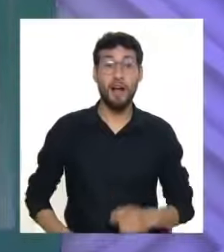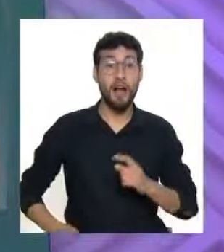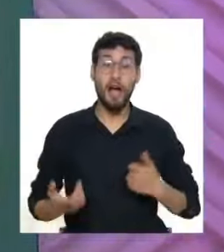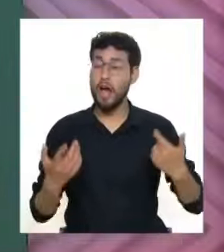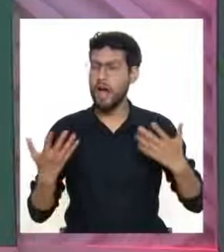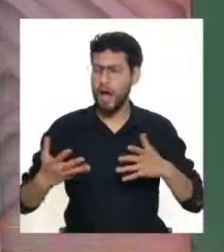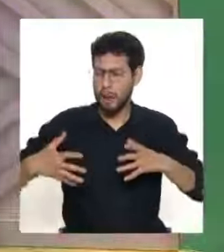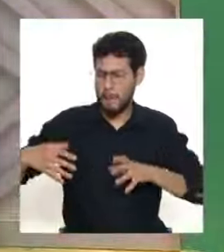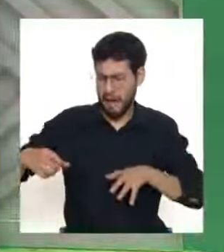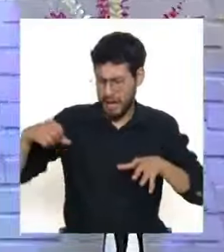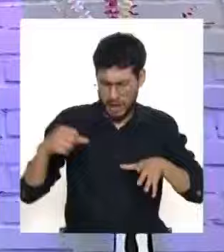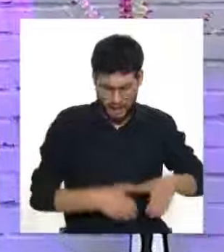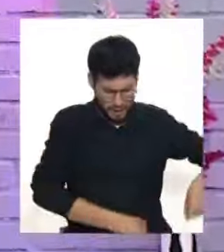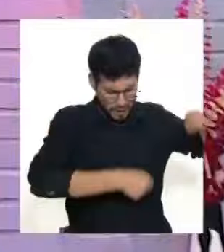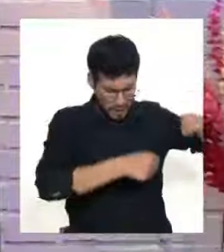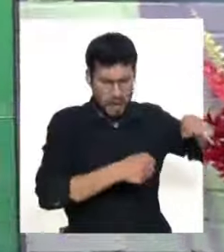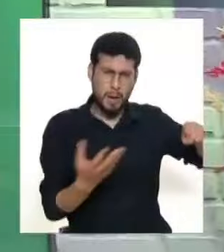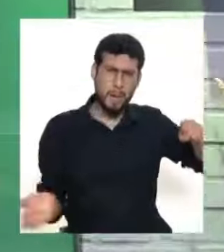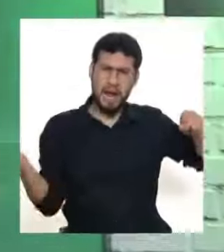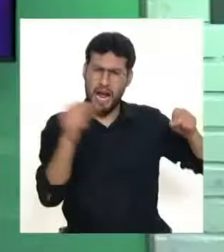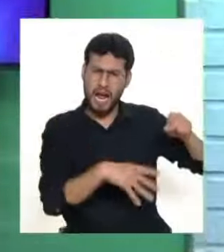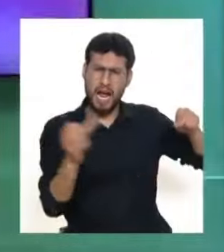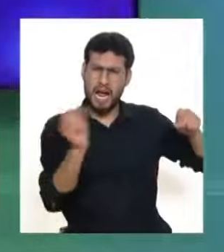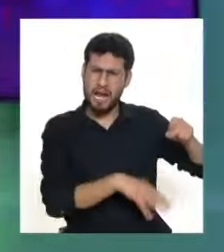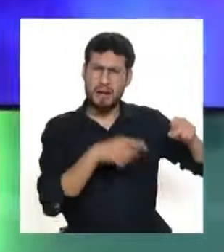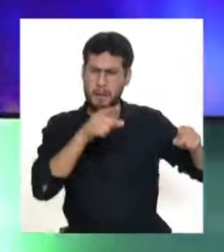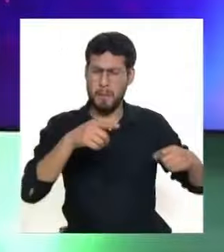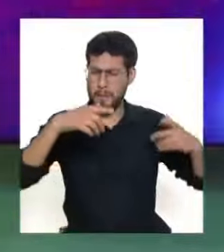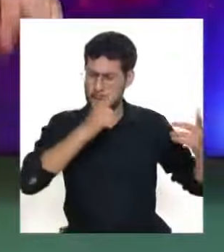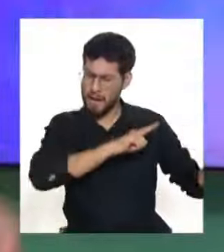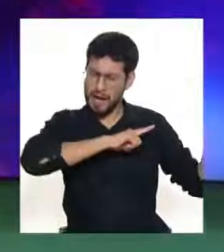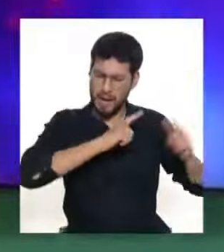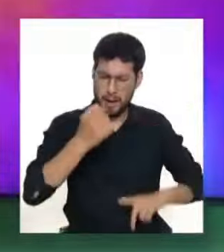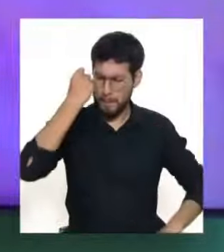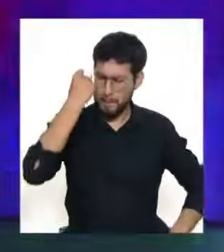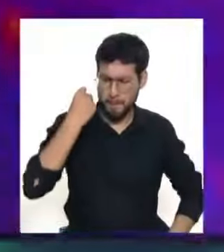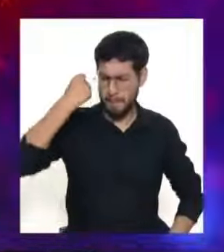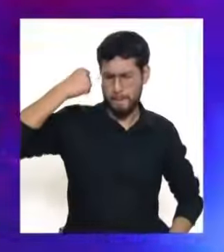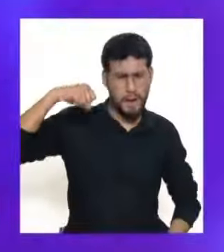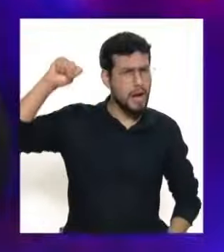La maleta en la cama, preparando tu viaje.